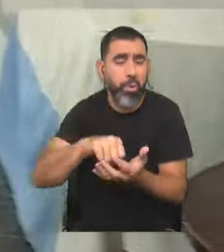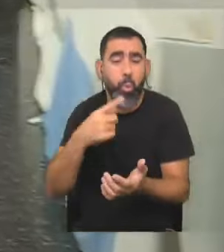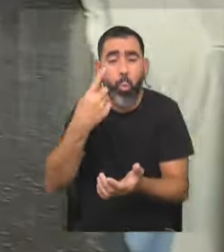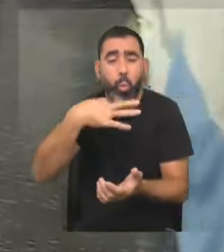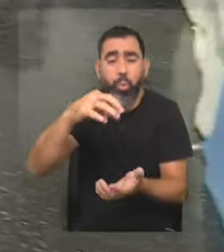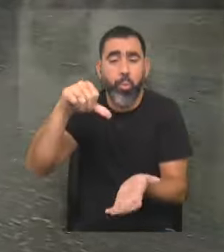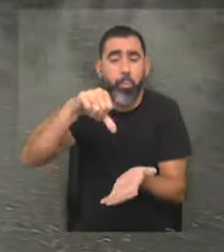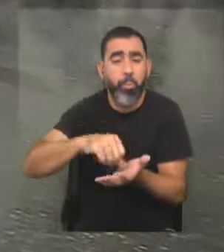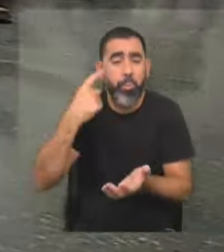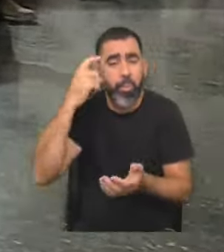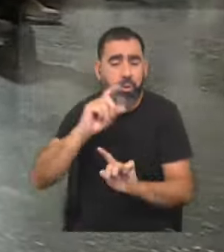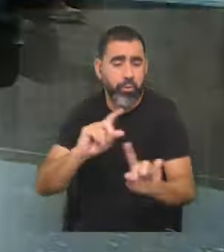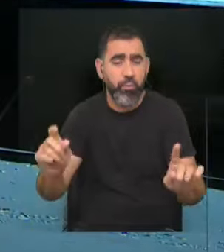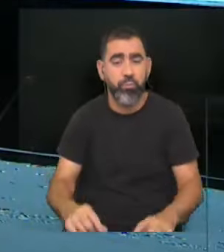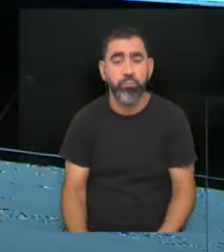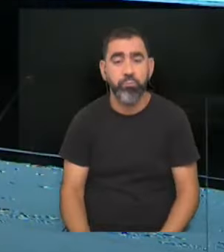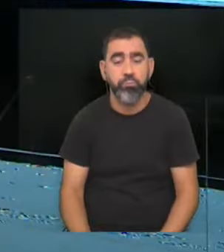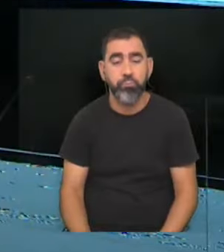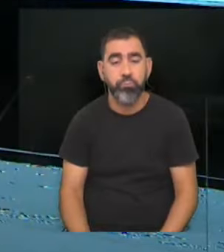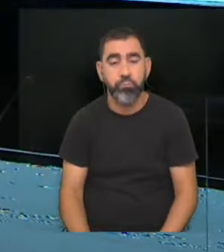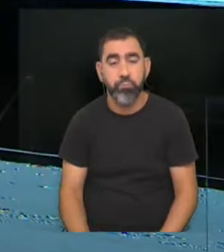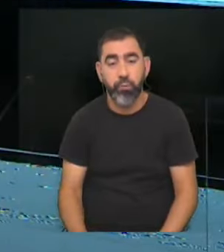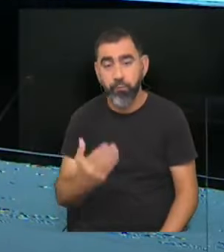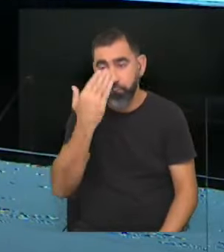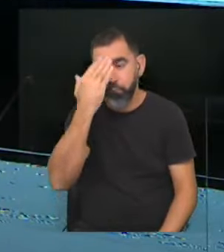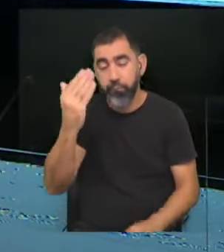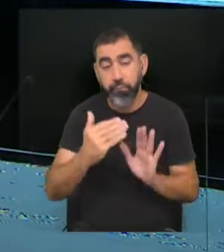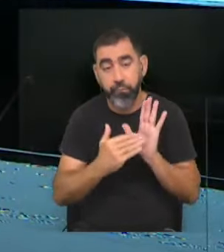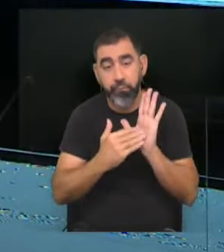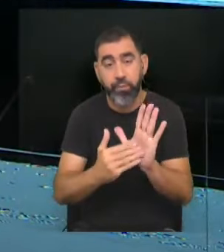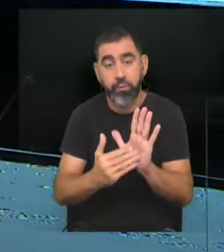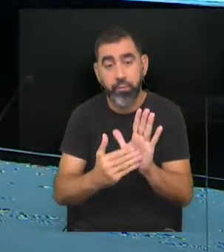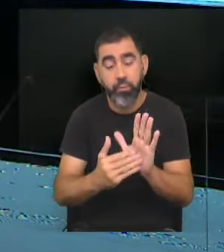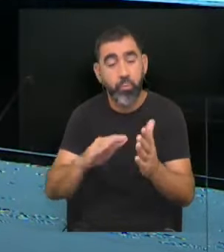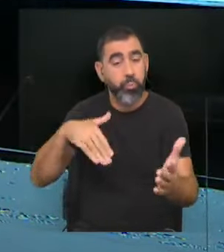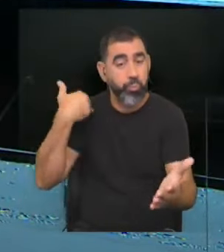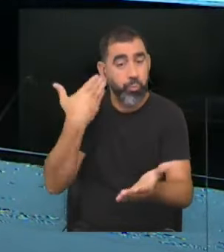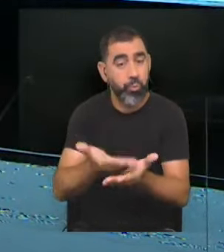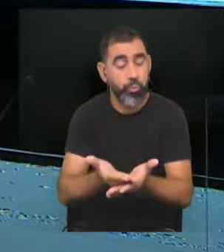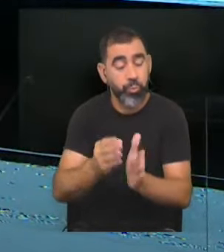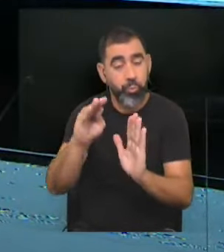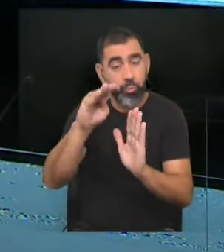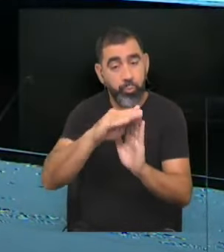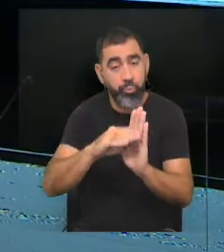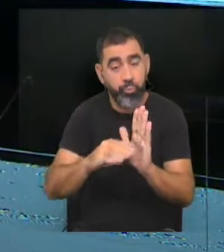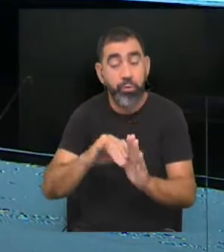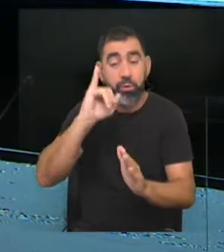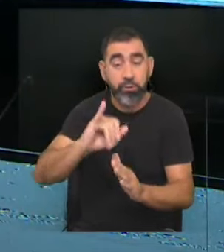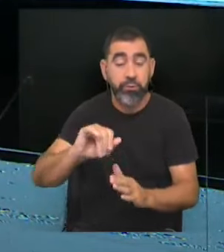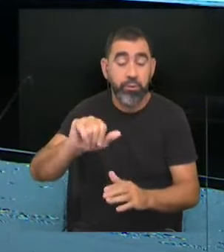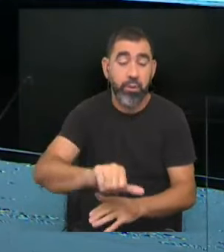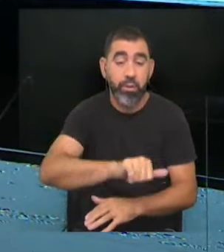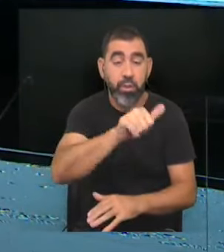solo y con una idea sola el frente amplio presentó las propuestas las bases programáticas en caso de un